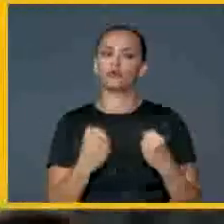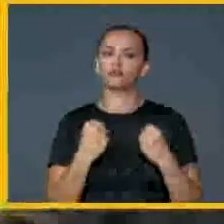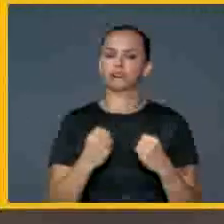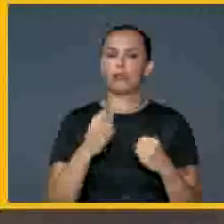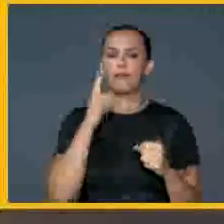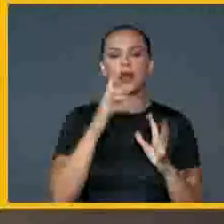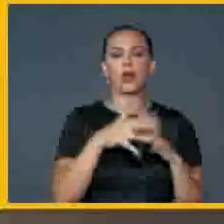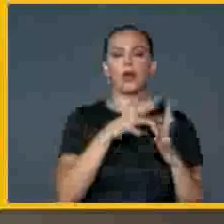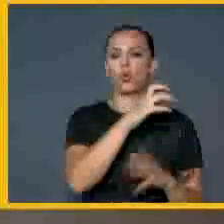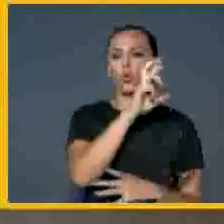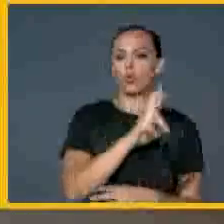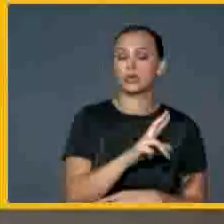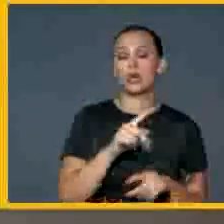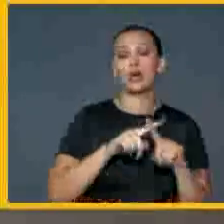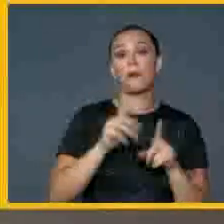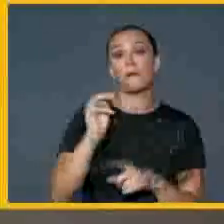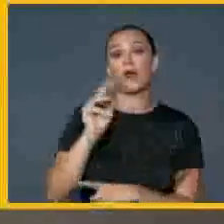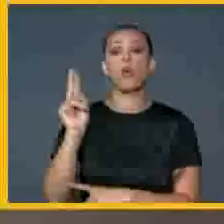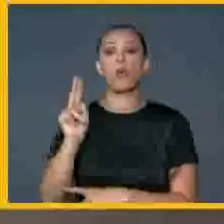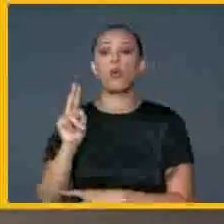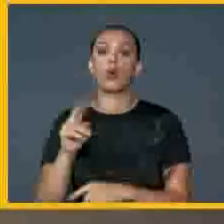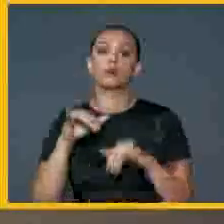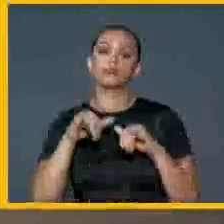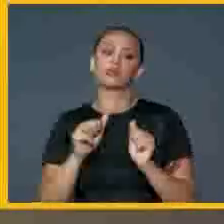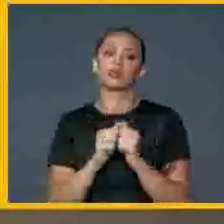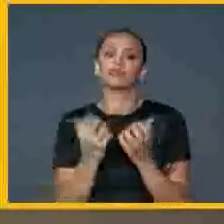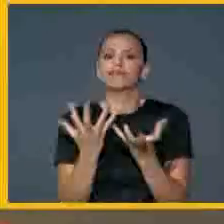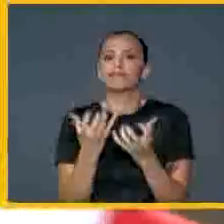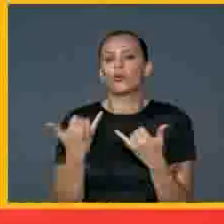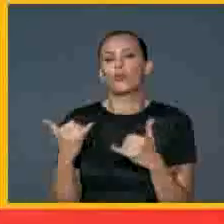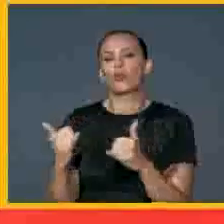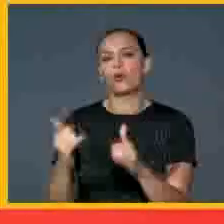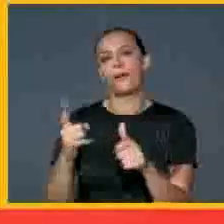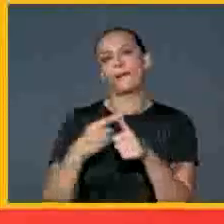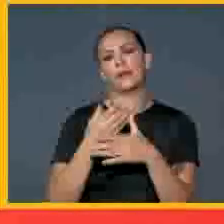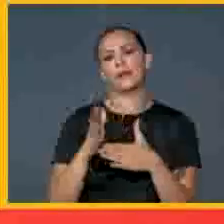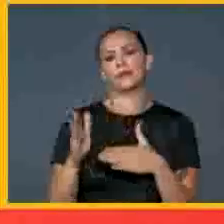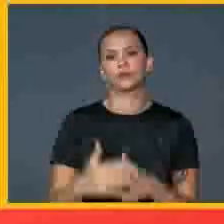legionarios. Mientras que Michael Umaña se mantiene con el deseo de jugar en la primera división.